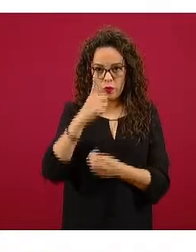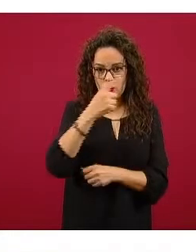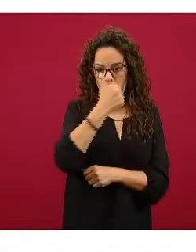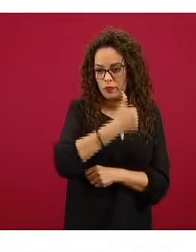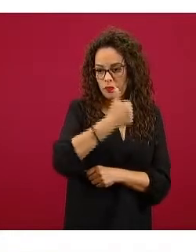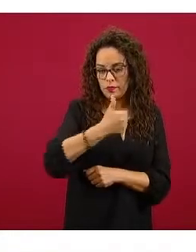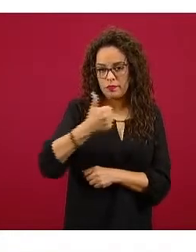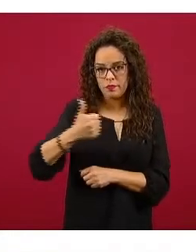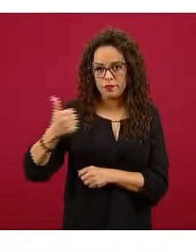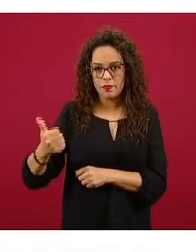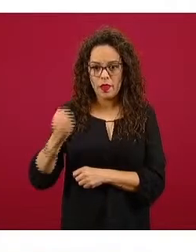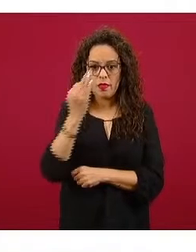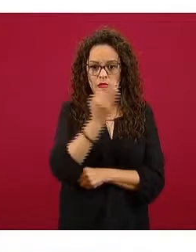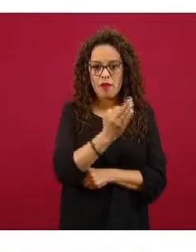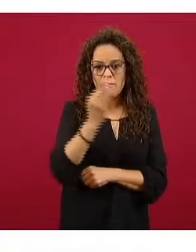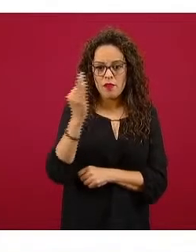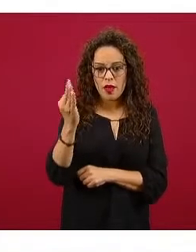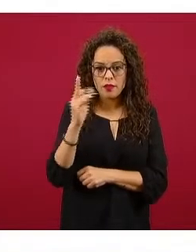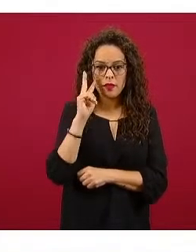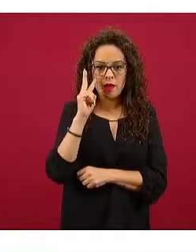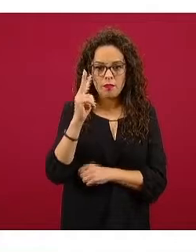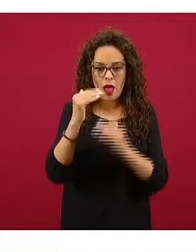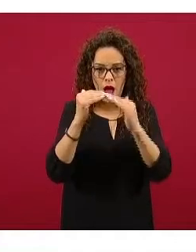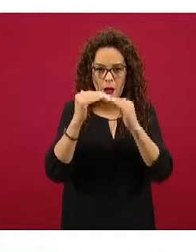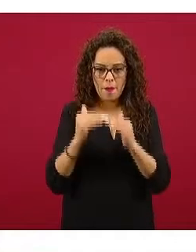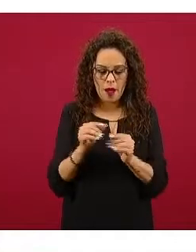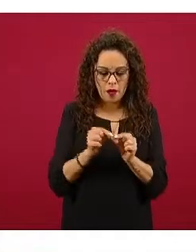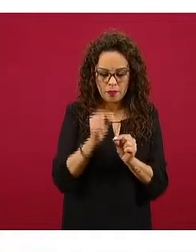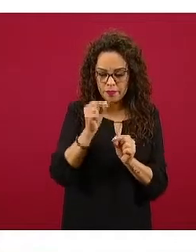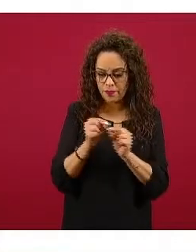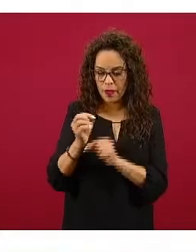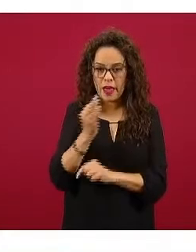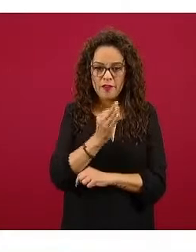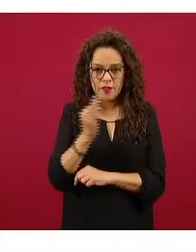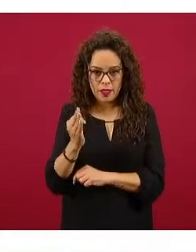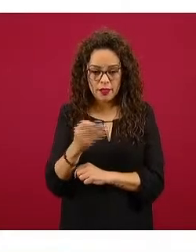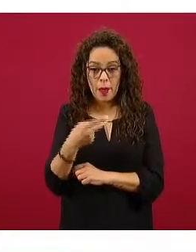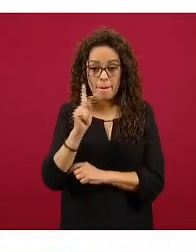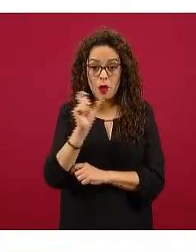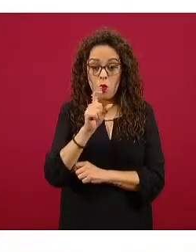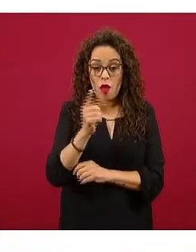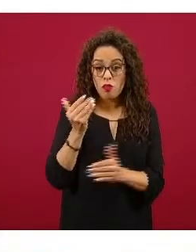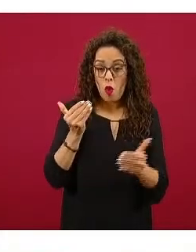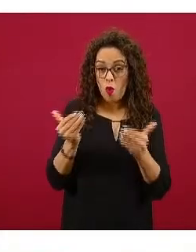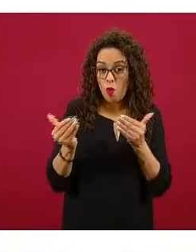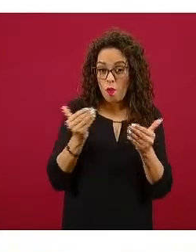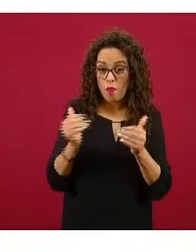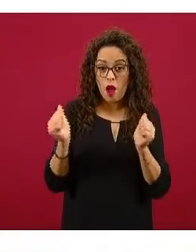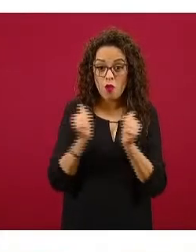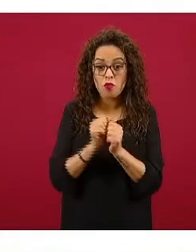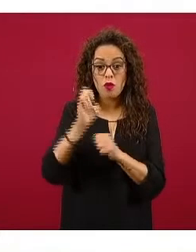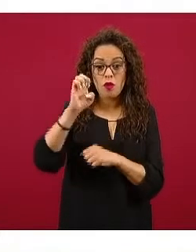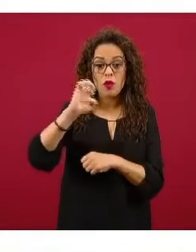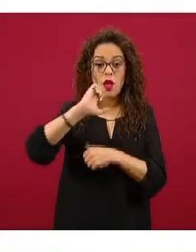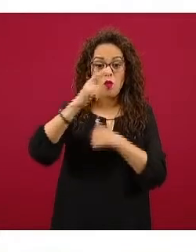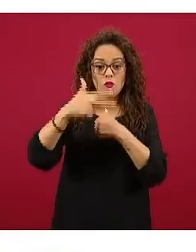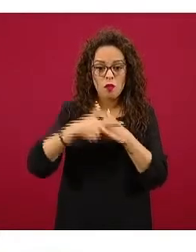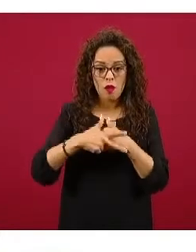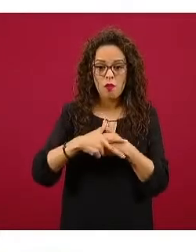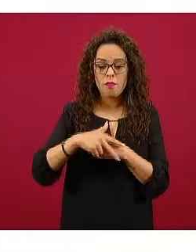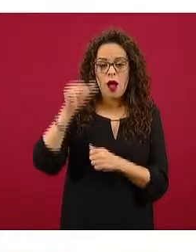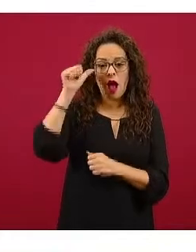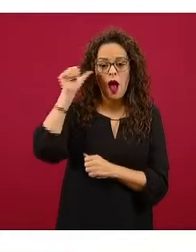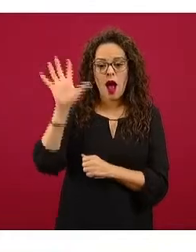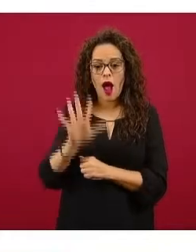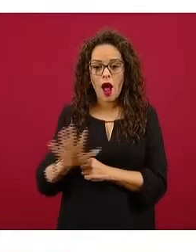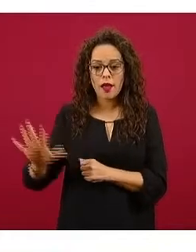de las fechas. Sin embargo, ya cuando comparamos la actividad entre Europa, Asia Sudoriental y América, a la cual nosotros